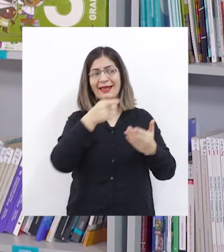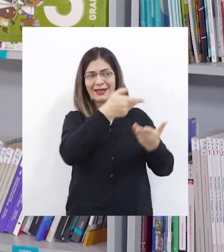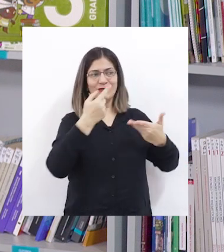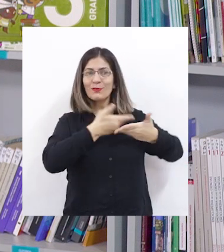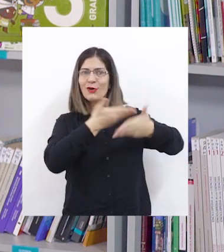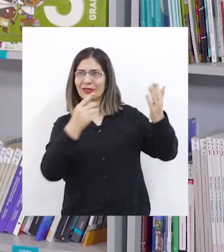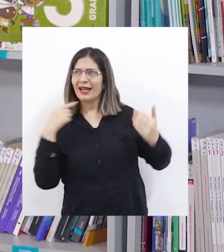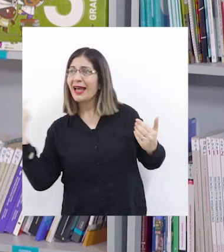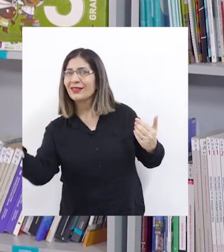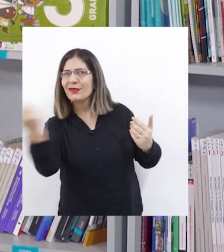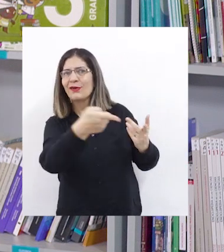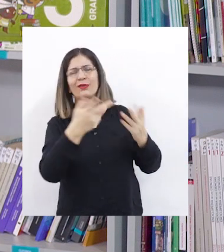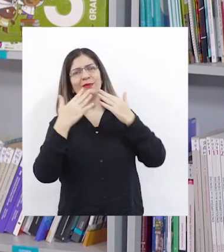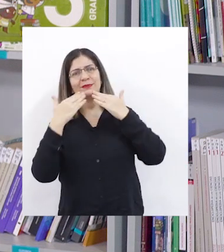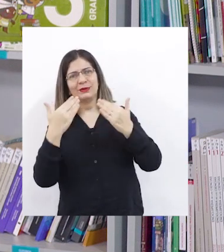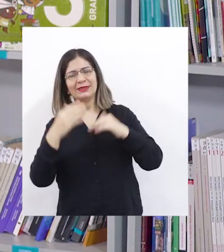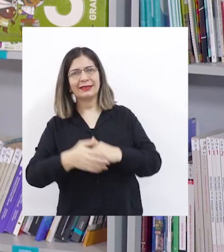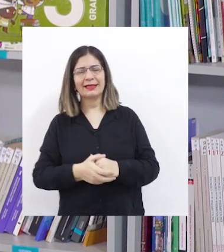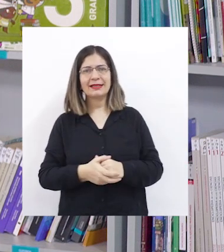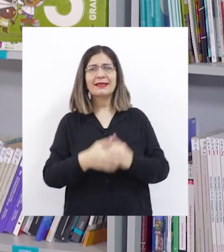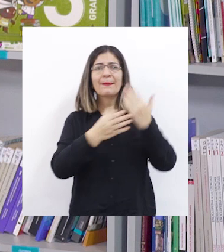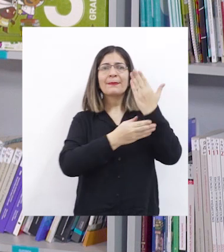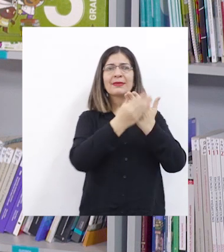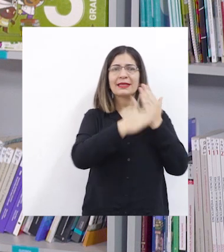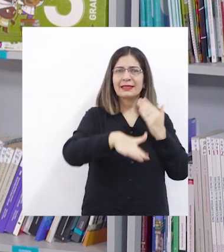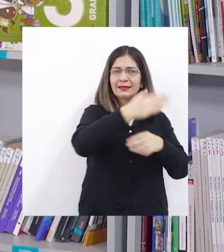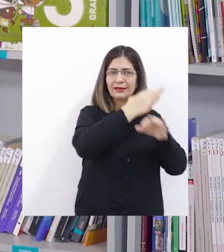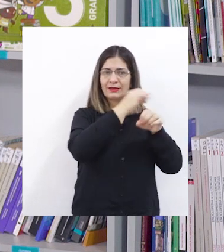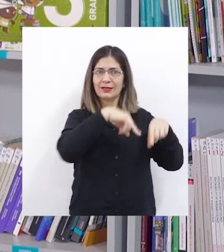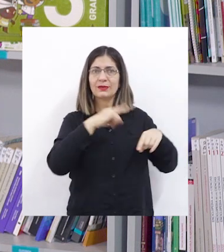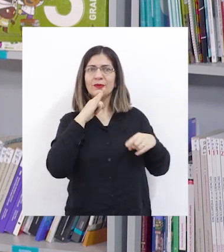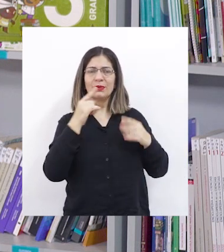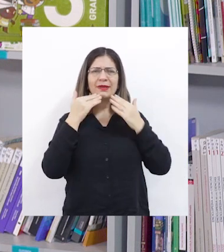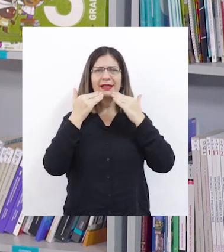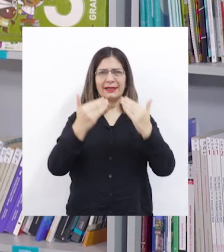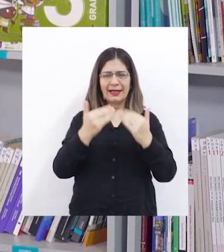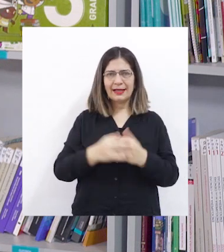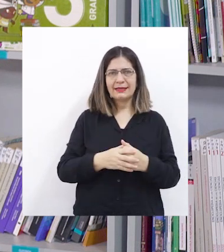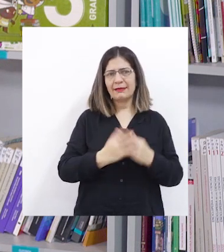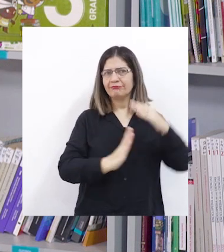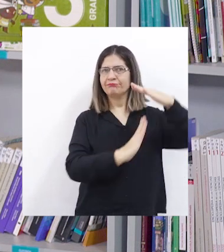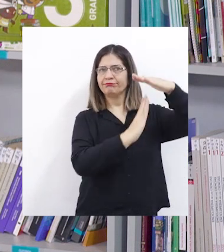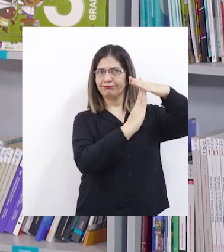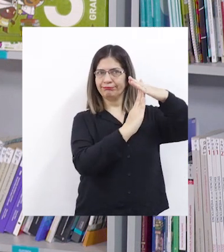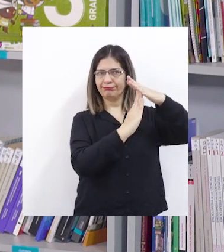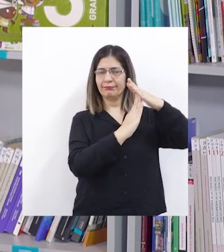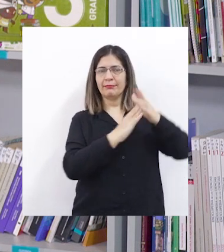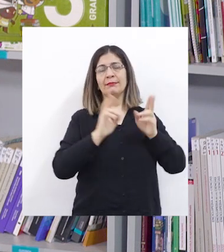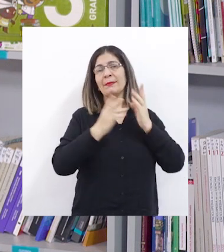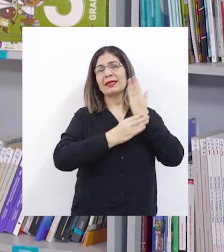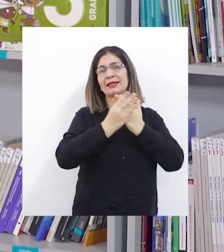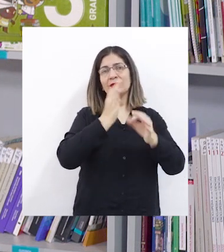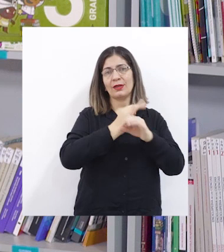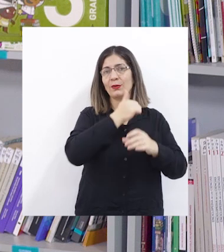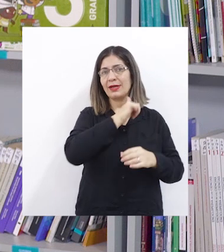supuesto, para todos ustedes. Agradecemos al Ministerio de Educación de la provincia de Tucumán, a su titular, al doctor Juan Pablo